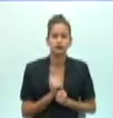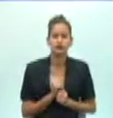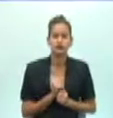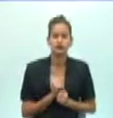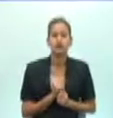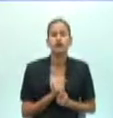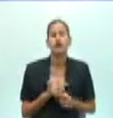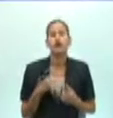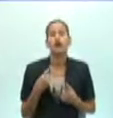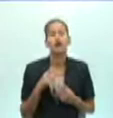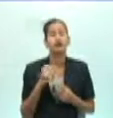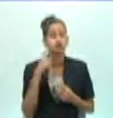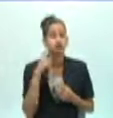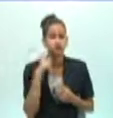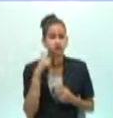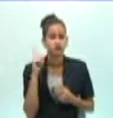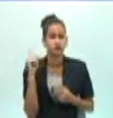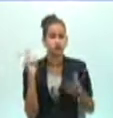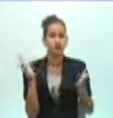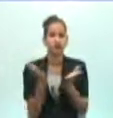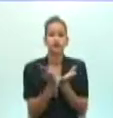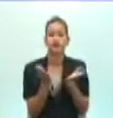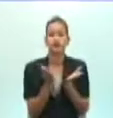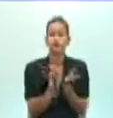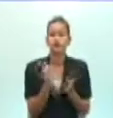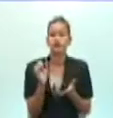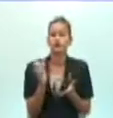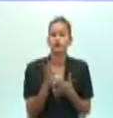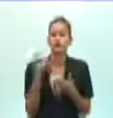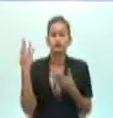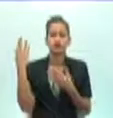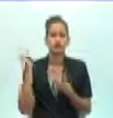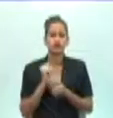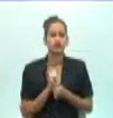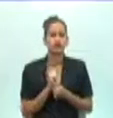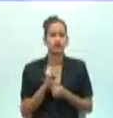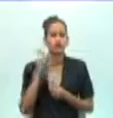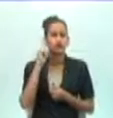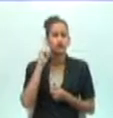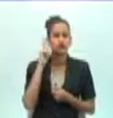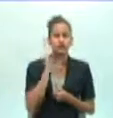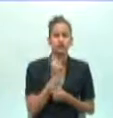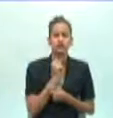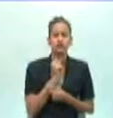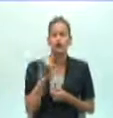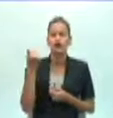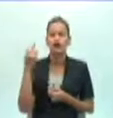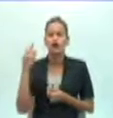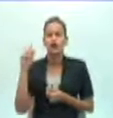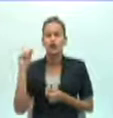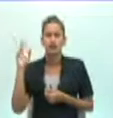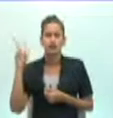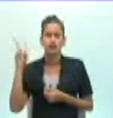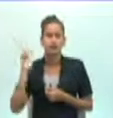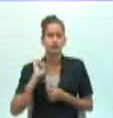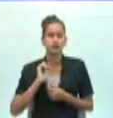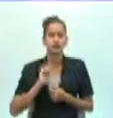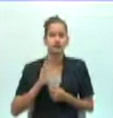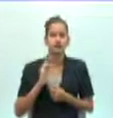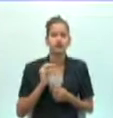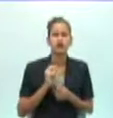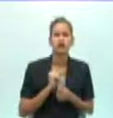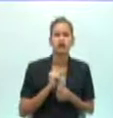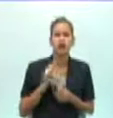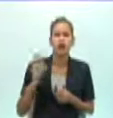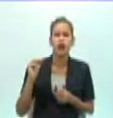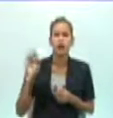encuentros anteriores. Recordemos también que los adverbios indican el modo, el lugar y el tiempo